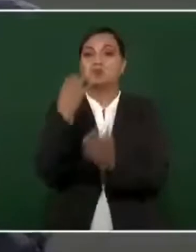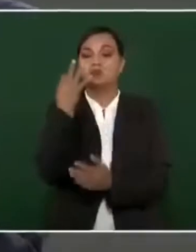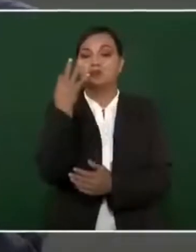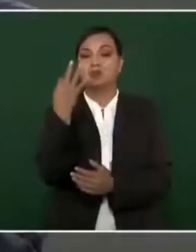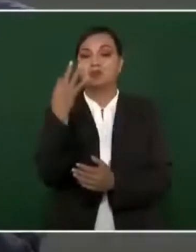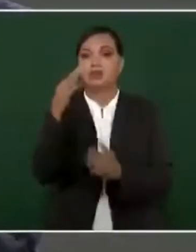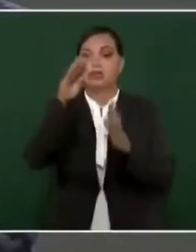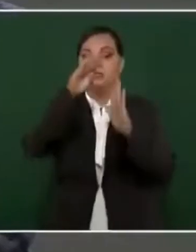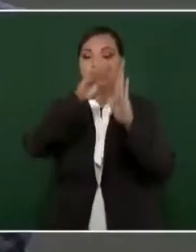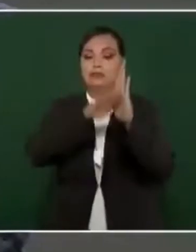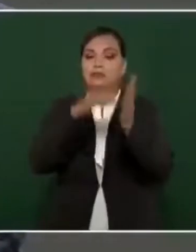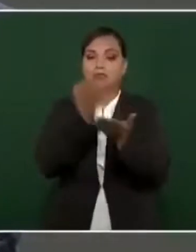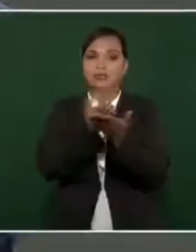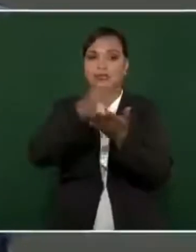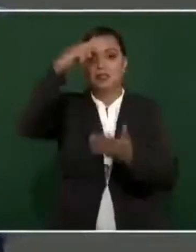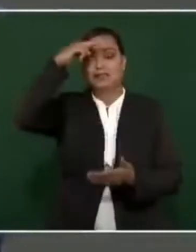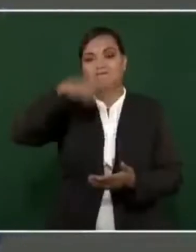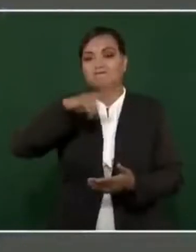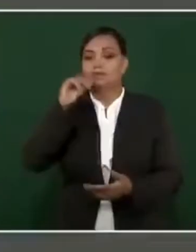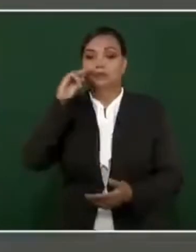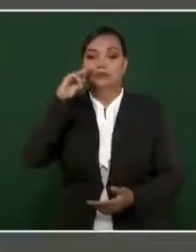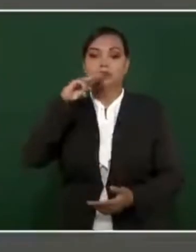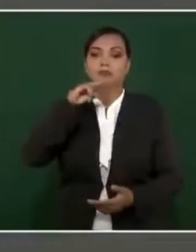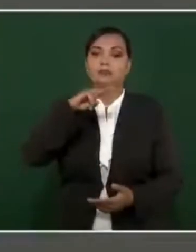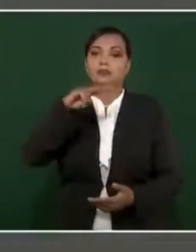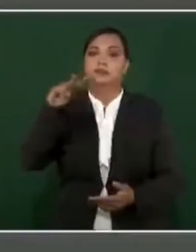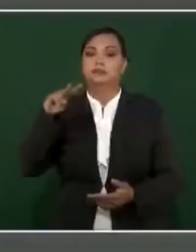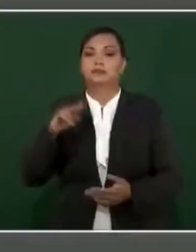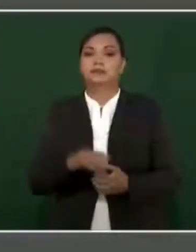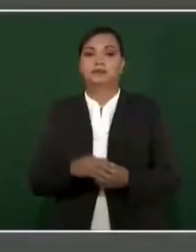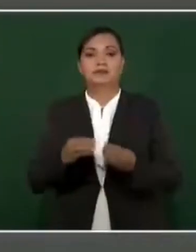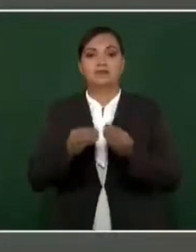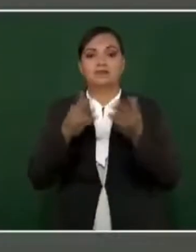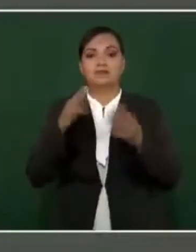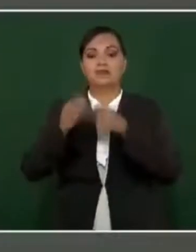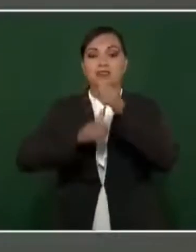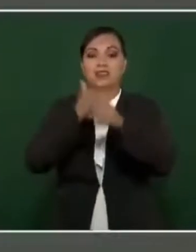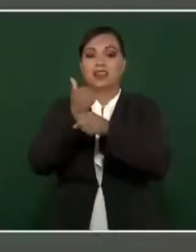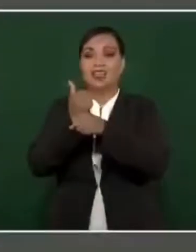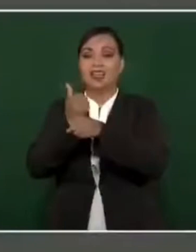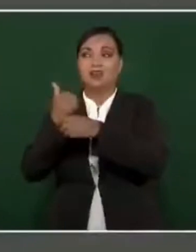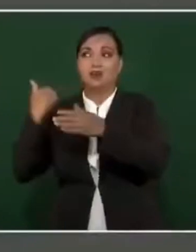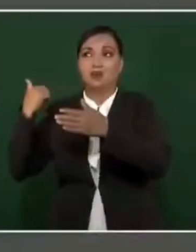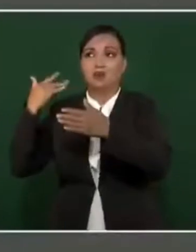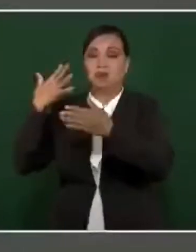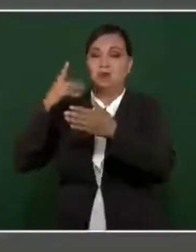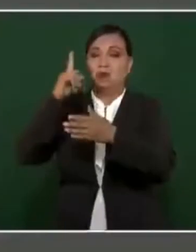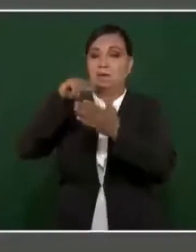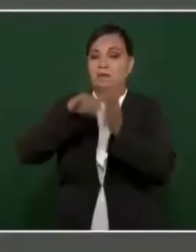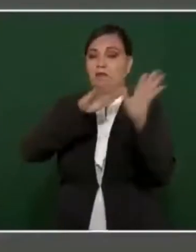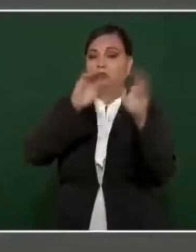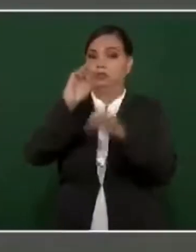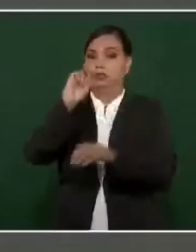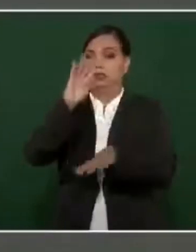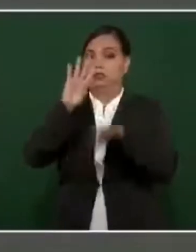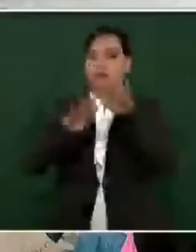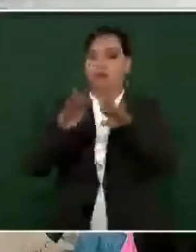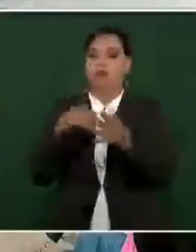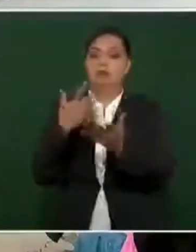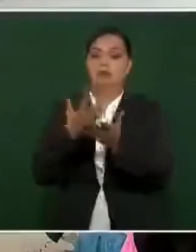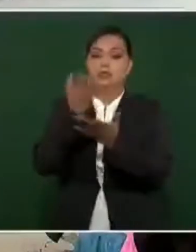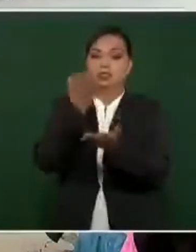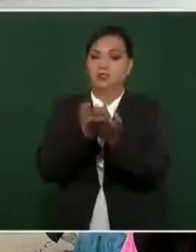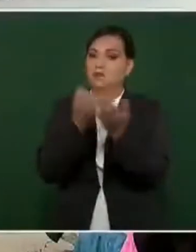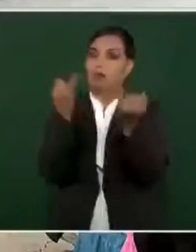los años 30 del siglo pasado una caída económica así, por la pandemia. Entonces,